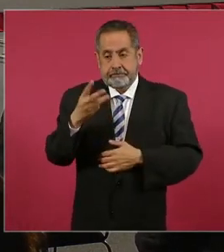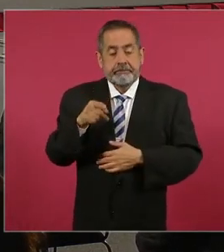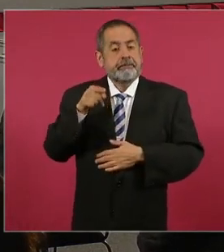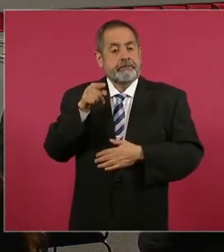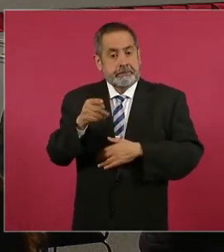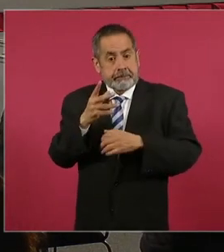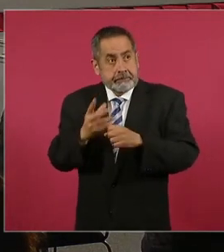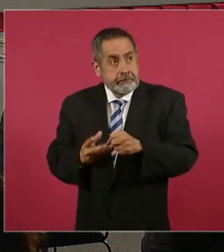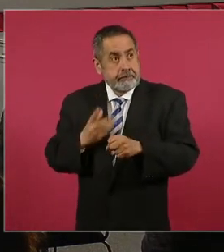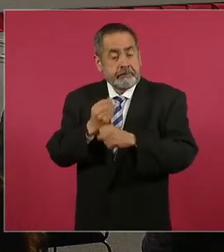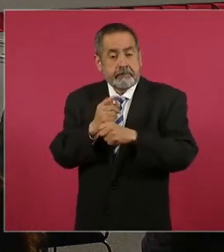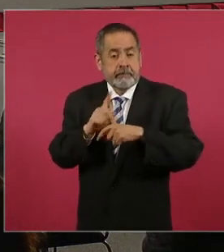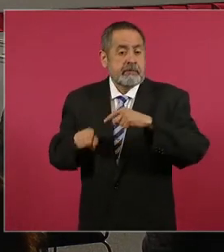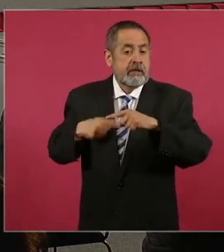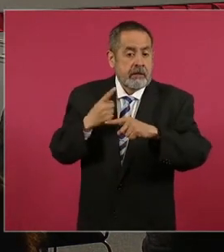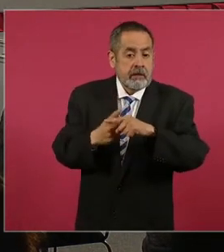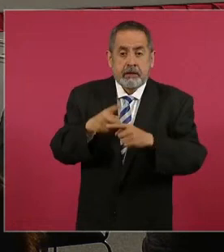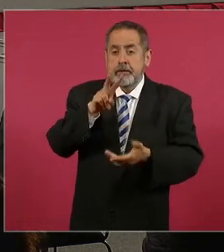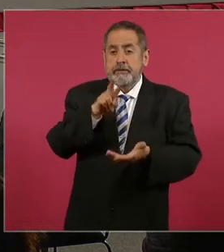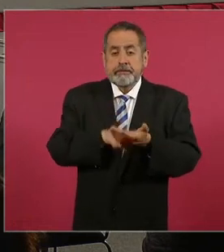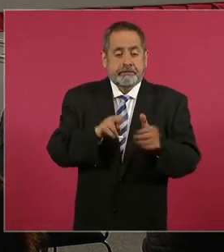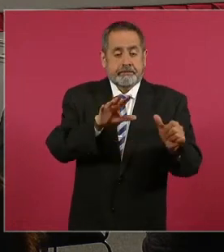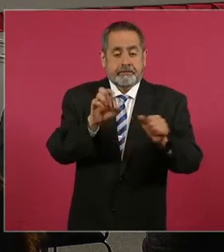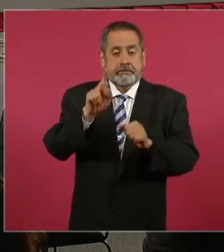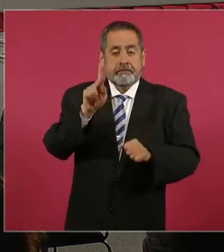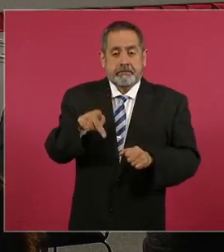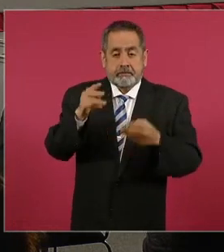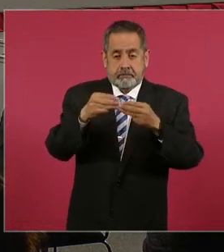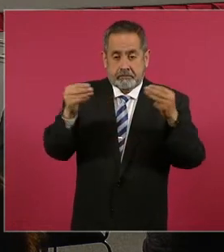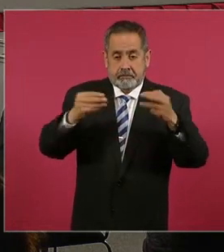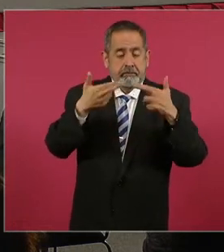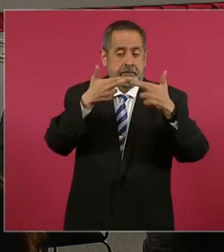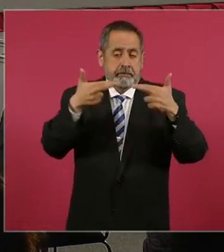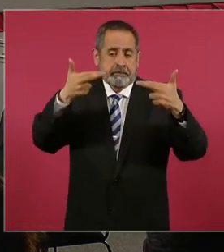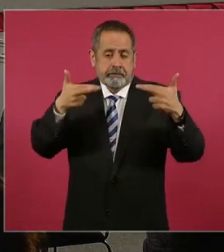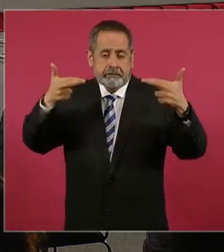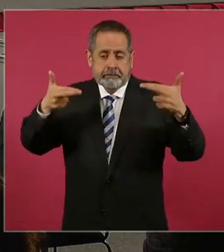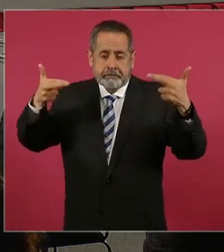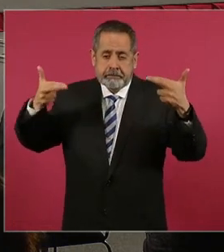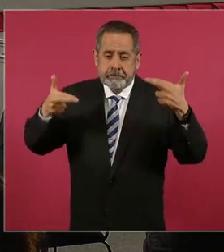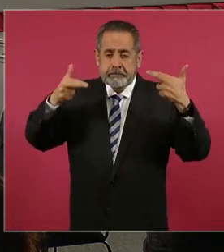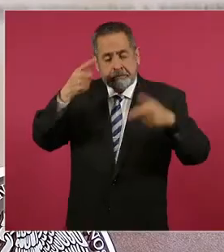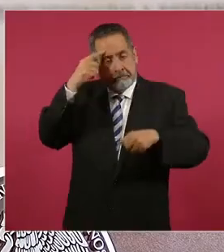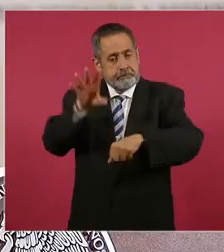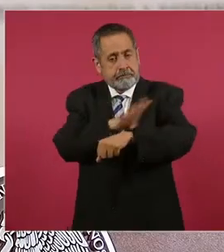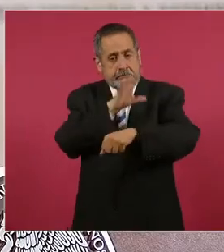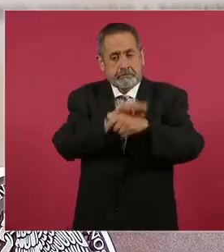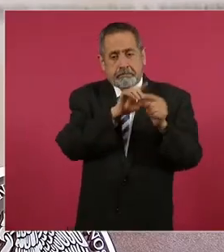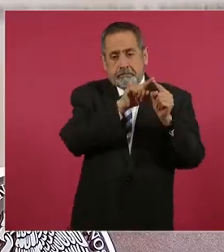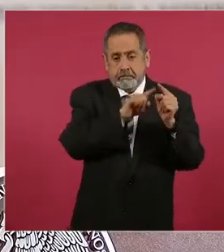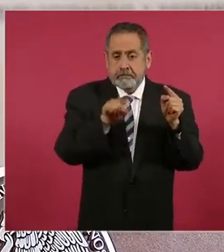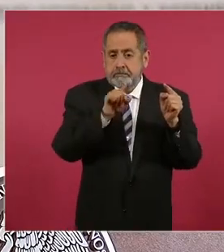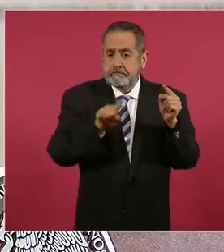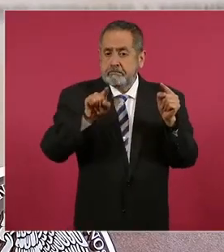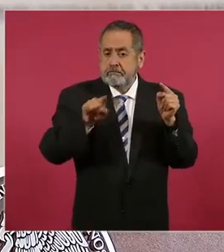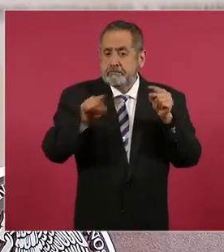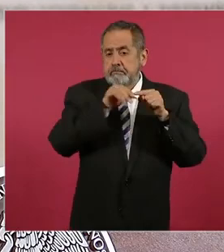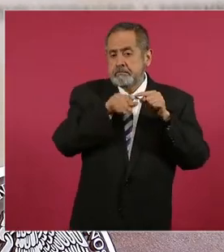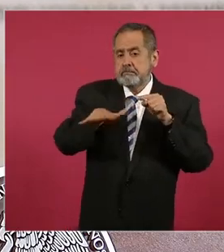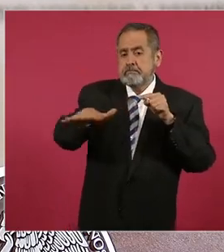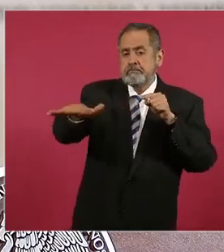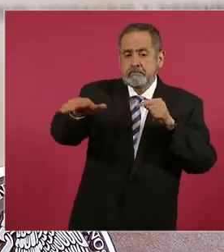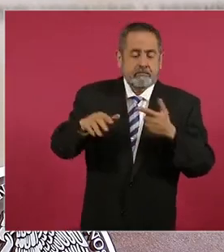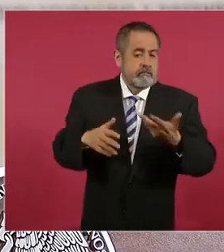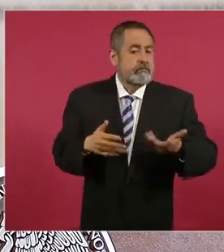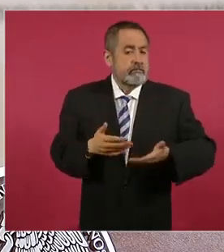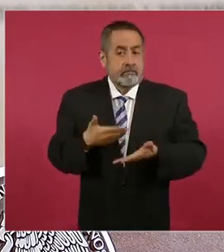sido agregados 2.600 kilómetros a la red nacional de transmisión. Actualmente